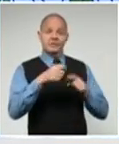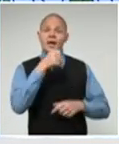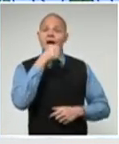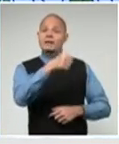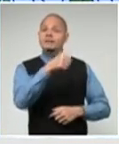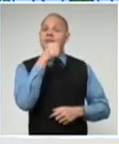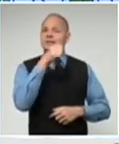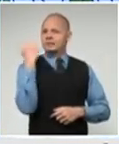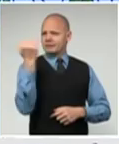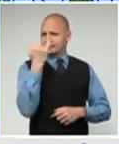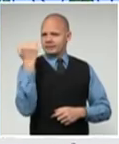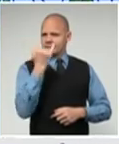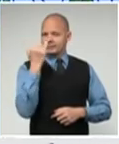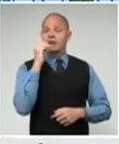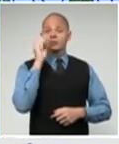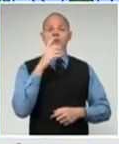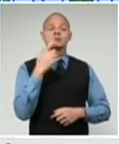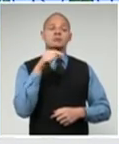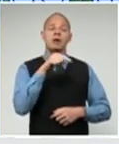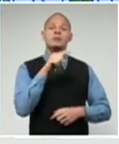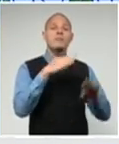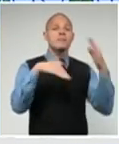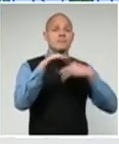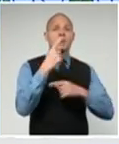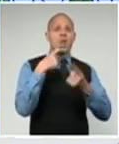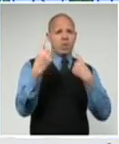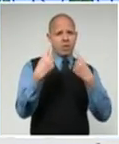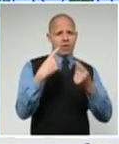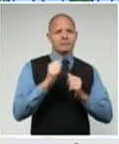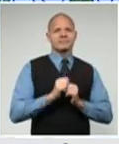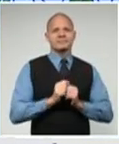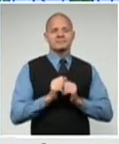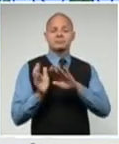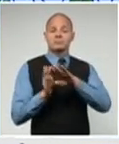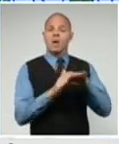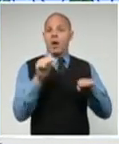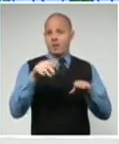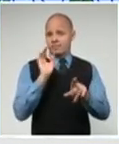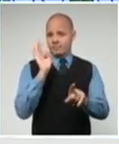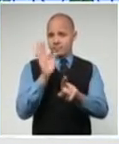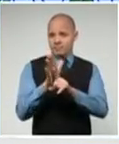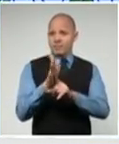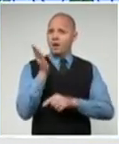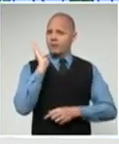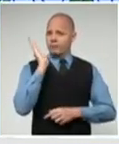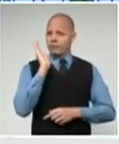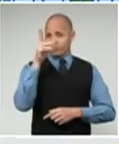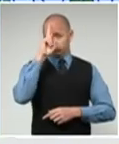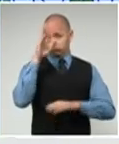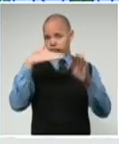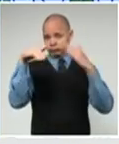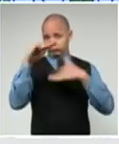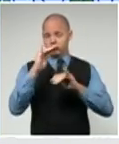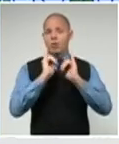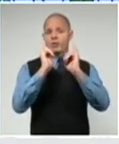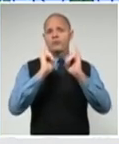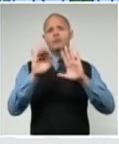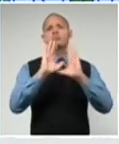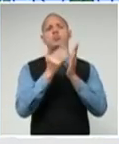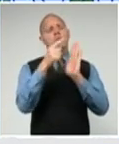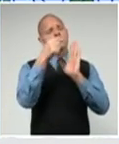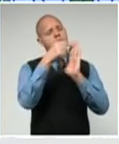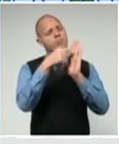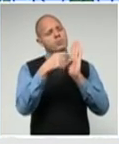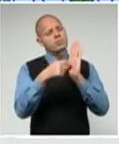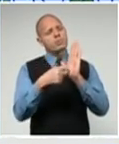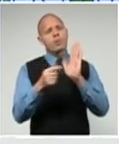de Relaciones Exteriores de la República de Cuba. De inmediato iniciamos la conferencia de prensa del Ministerio de Salud Pública sobre la actualización de la